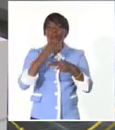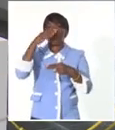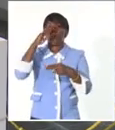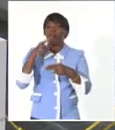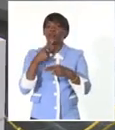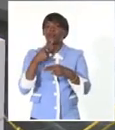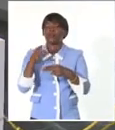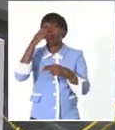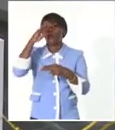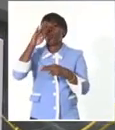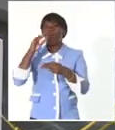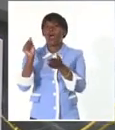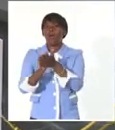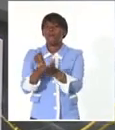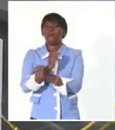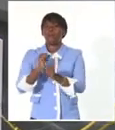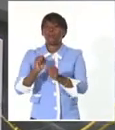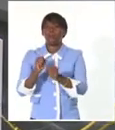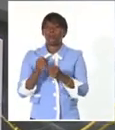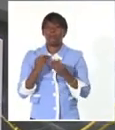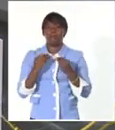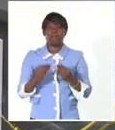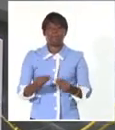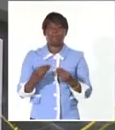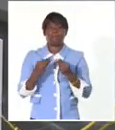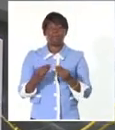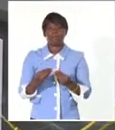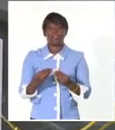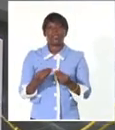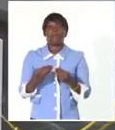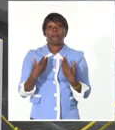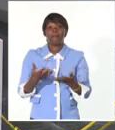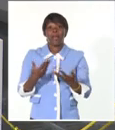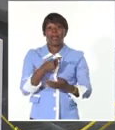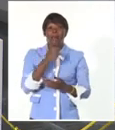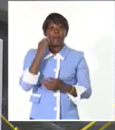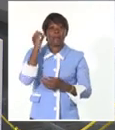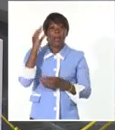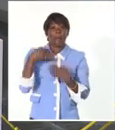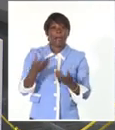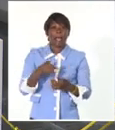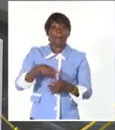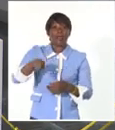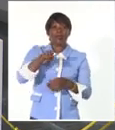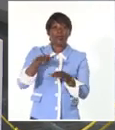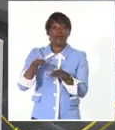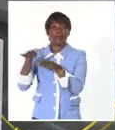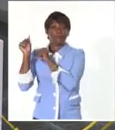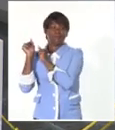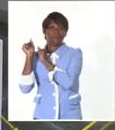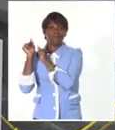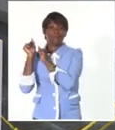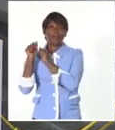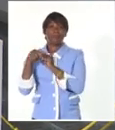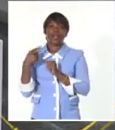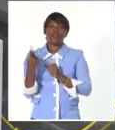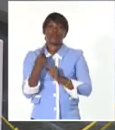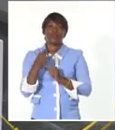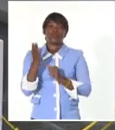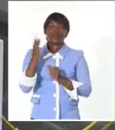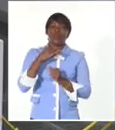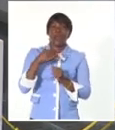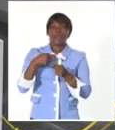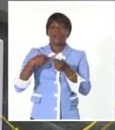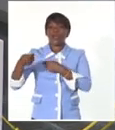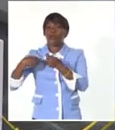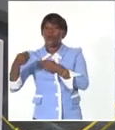vista económico, financiero. Es un pretexto para evitar que los inversores tengan relaciones con